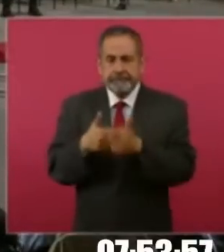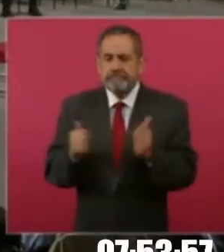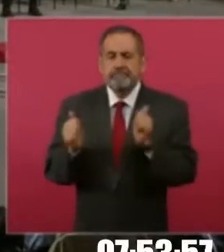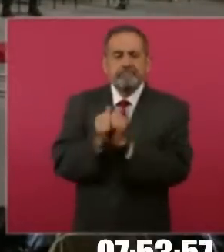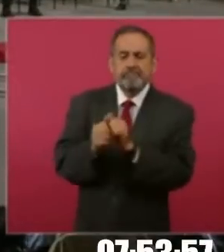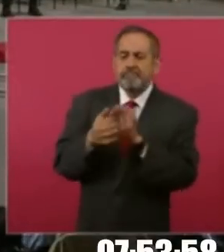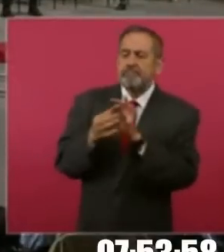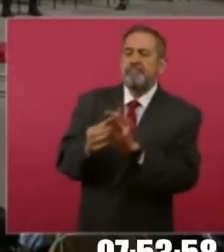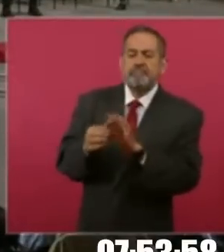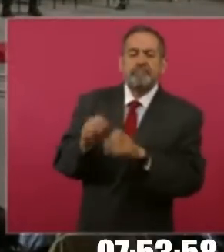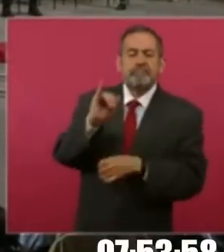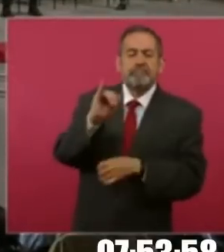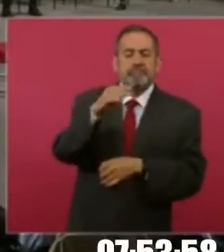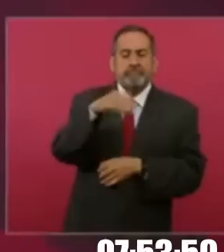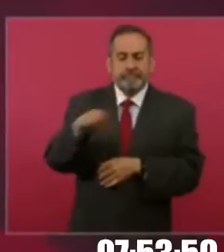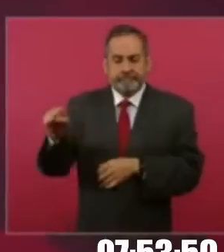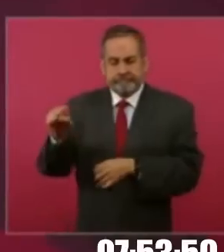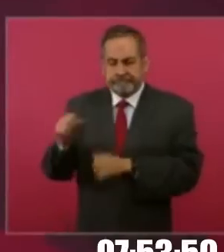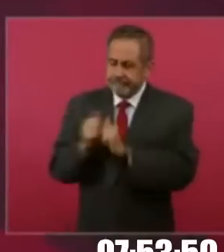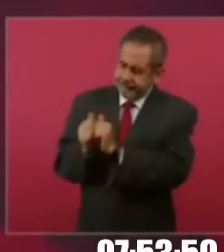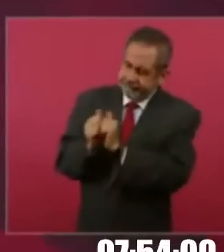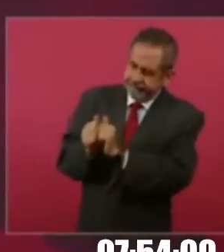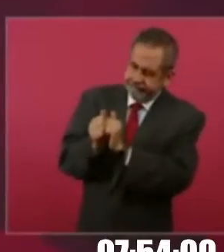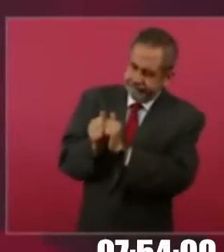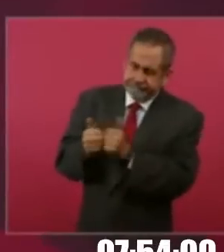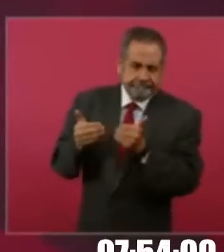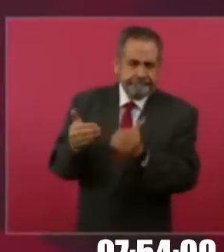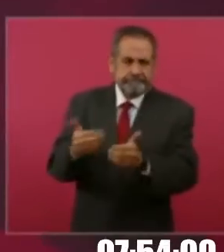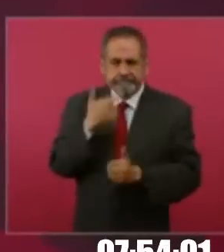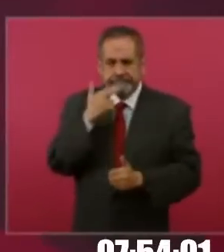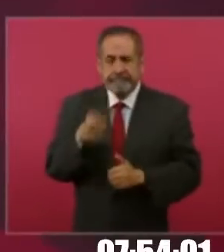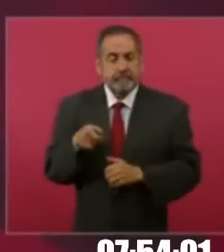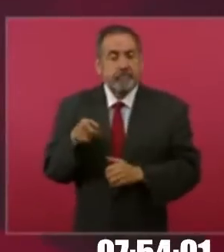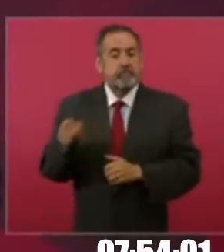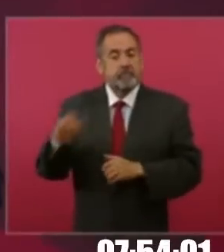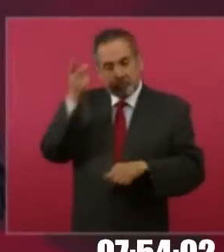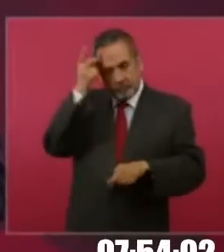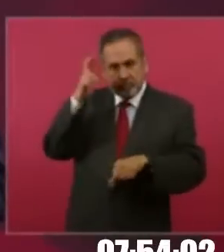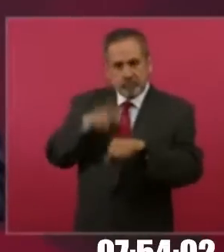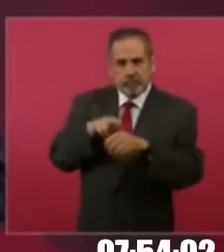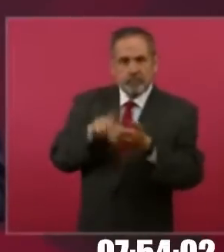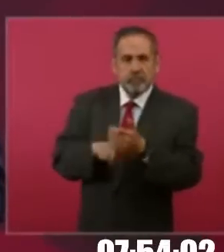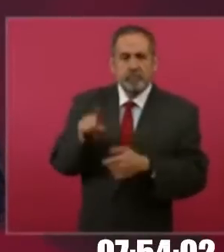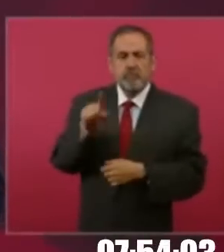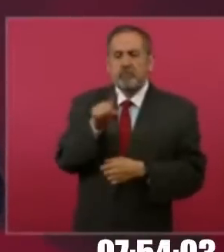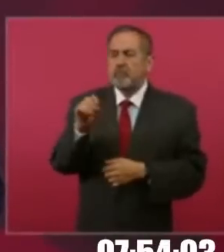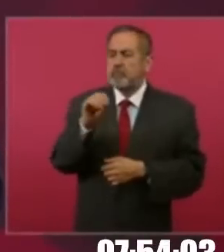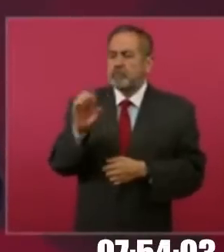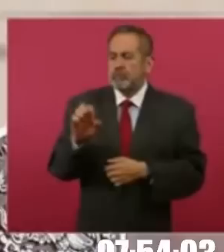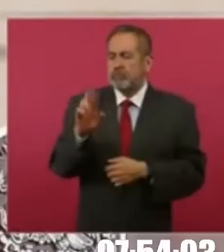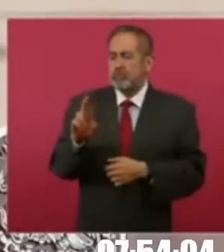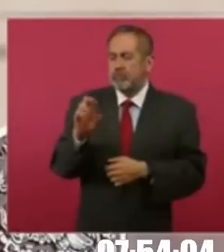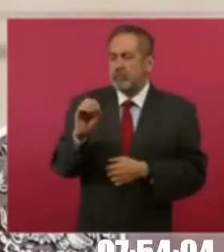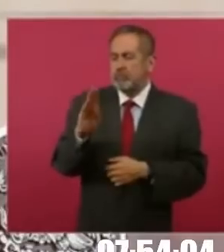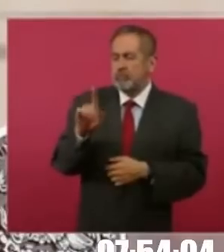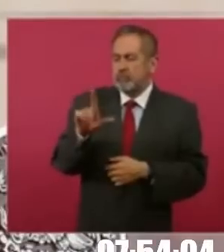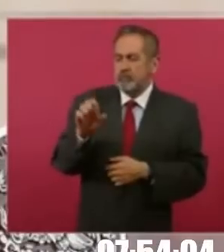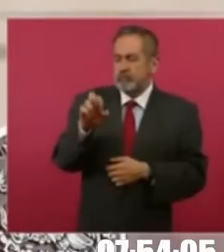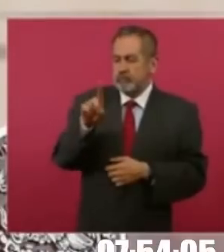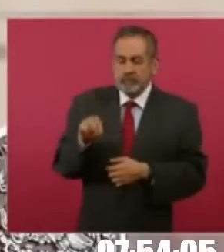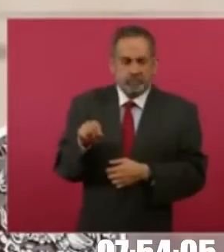la mano del seguro social particularmente de su director Zoé Robledo